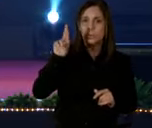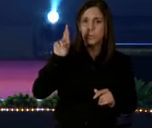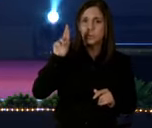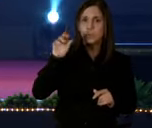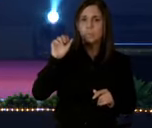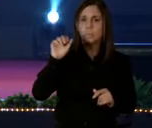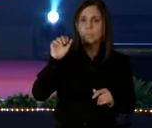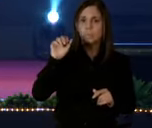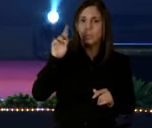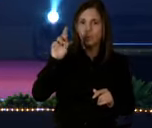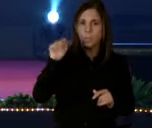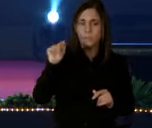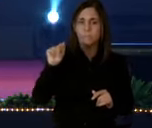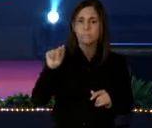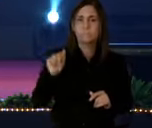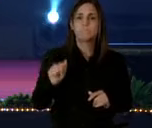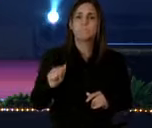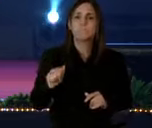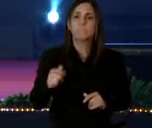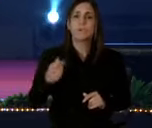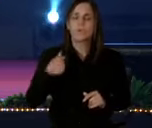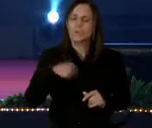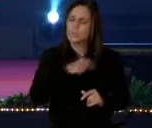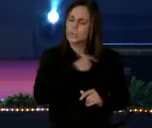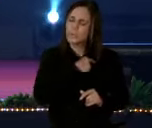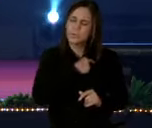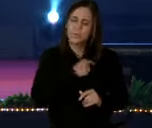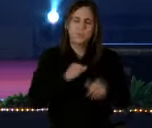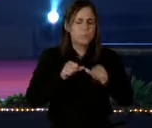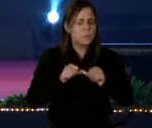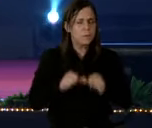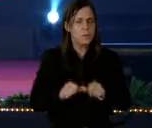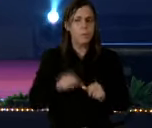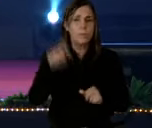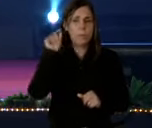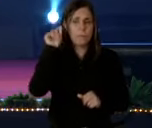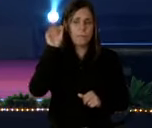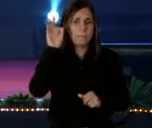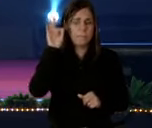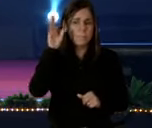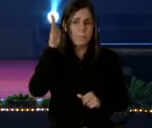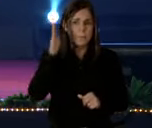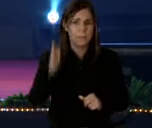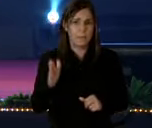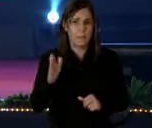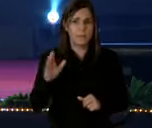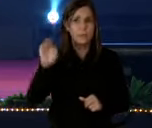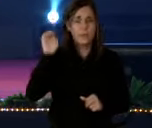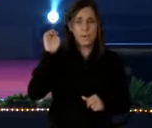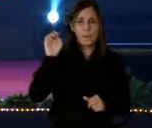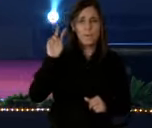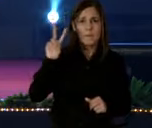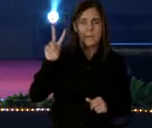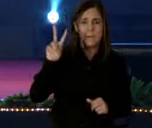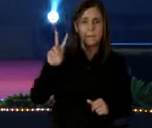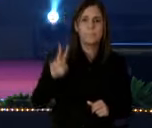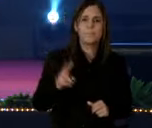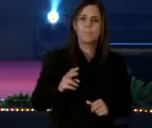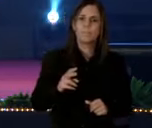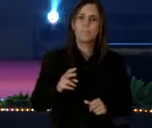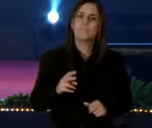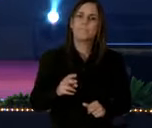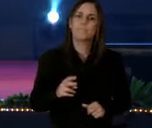Jesús. Nosotros tenemos que seguir predicando y llevando el evangelio. Me gustaría que los que están por primera vez en la casa